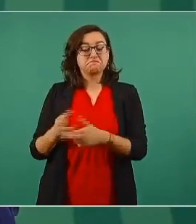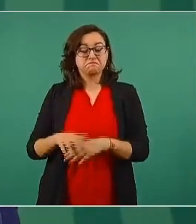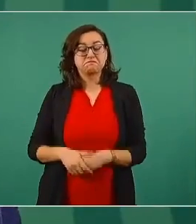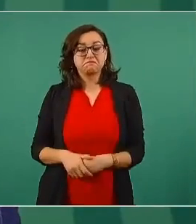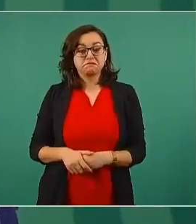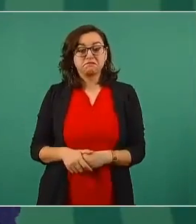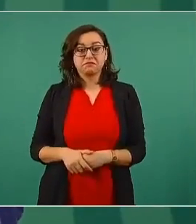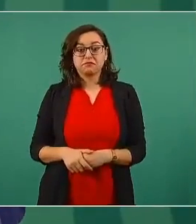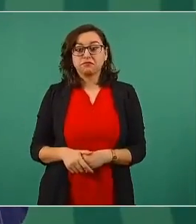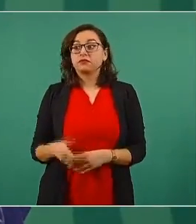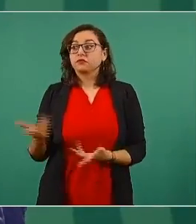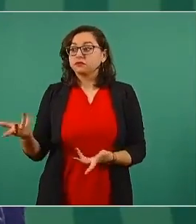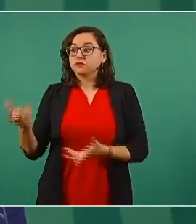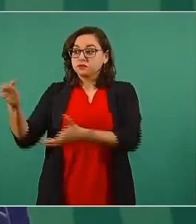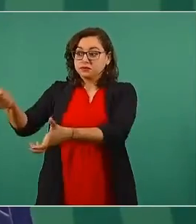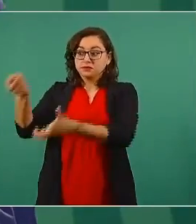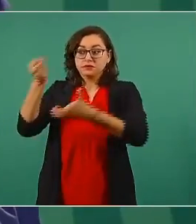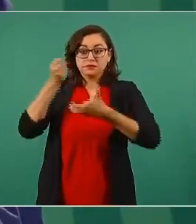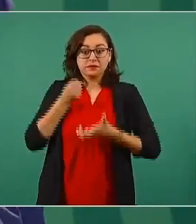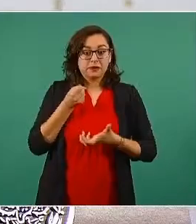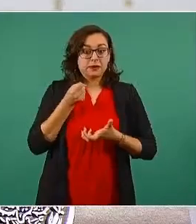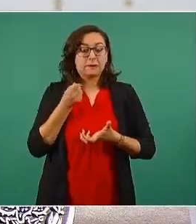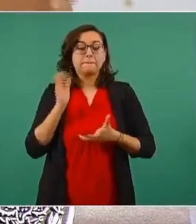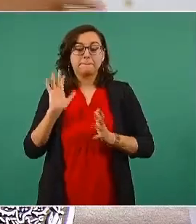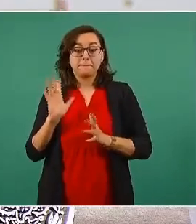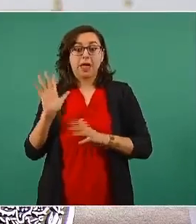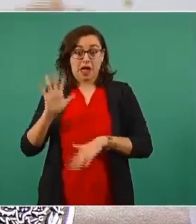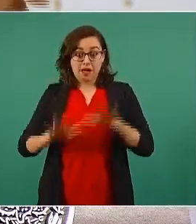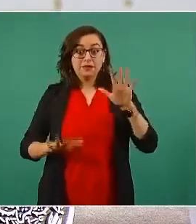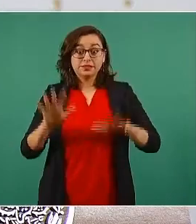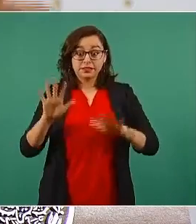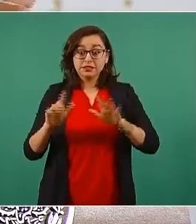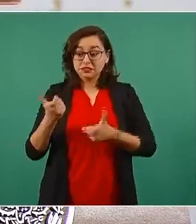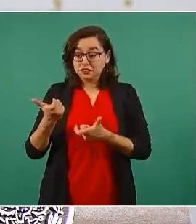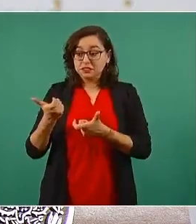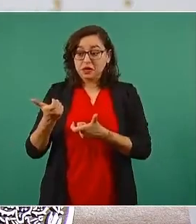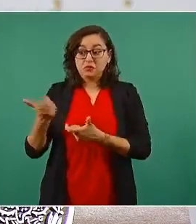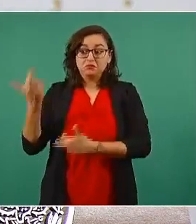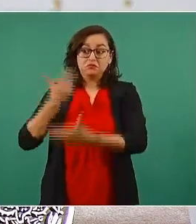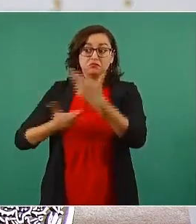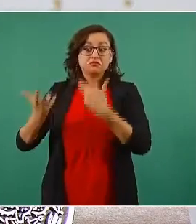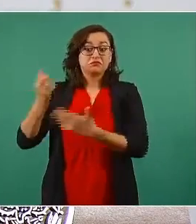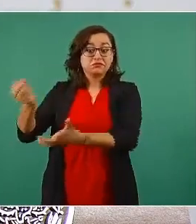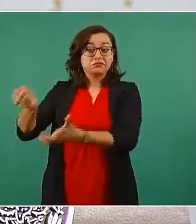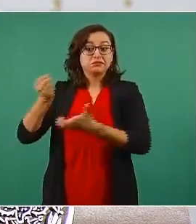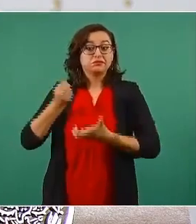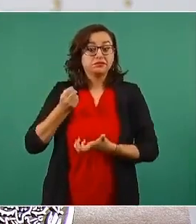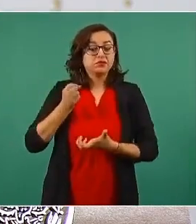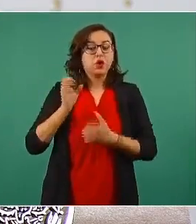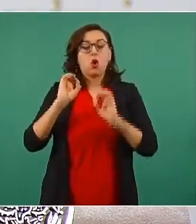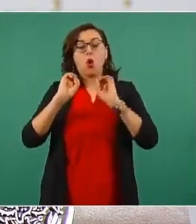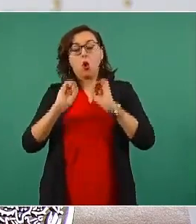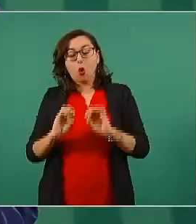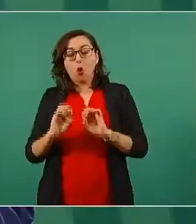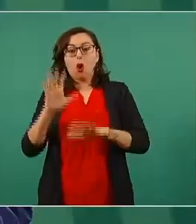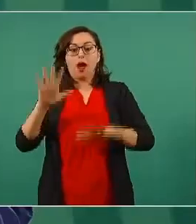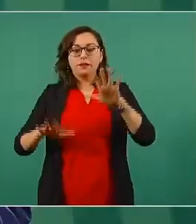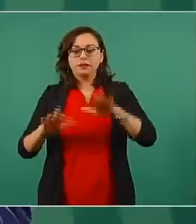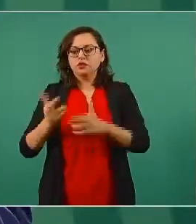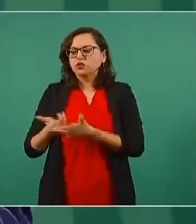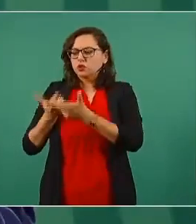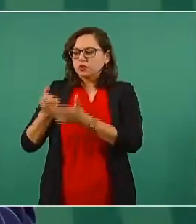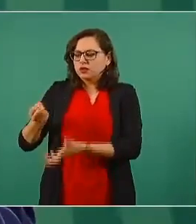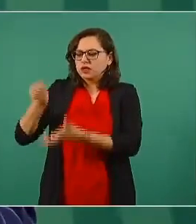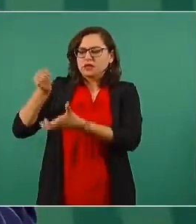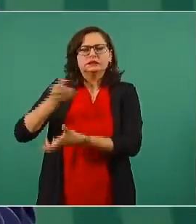O lo devuelven o informan de que lo que les sobró lo van a usar para